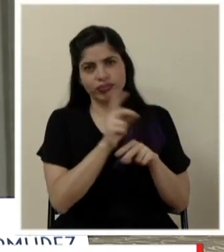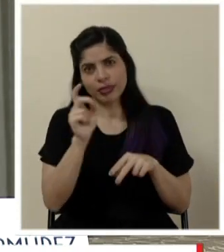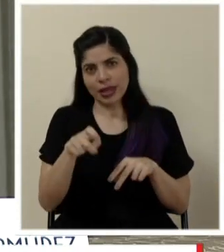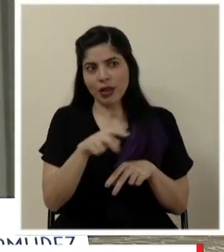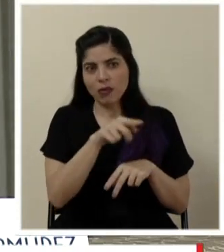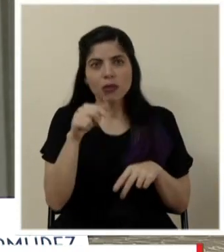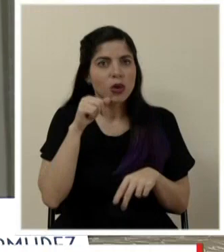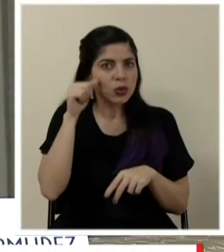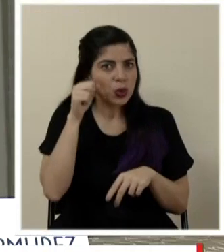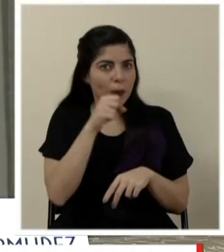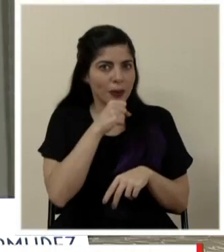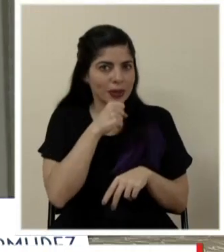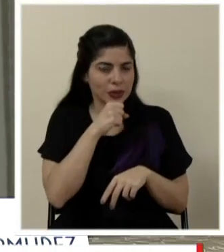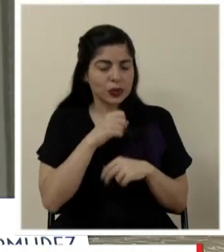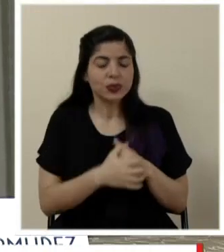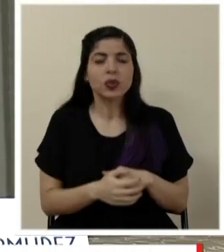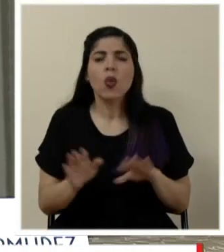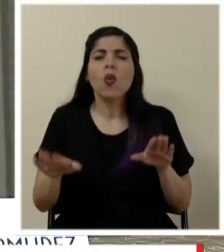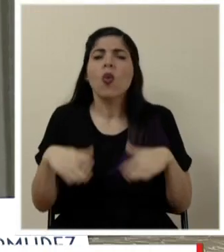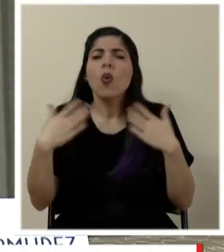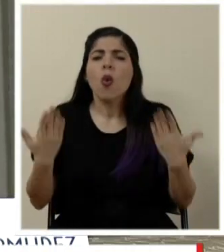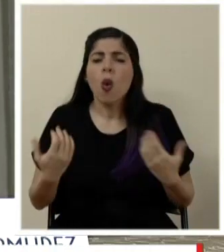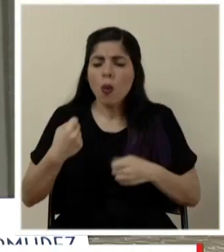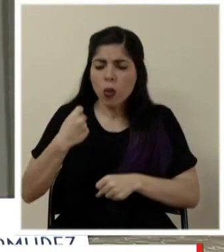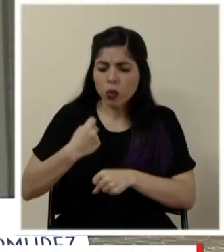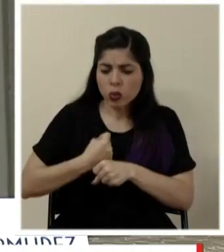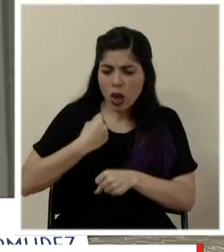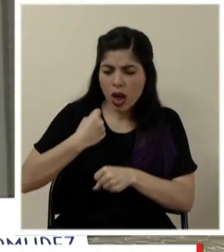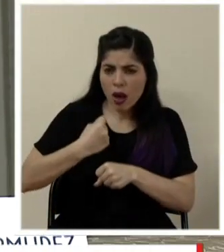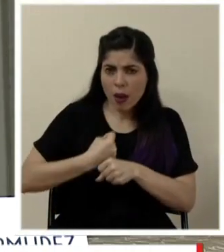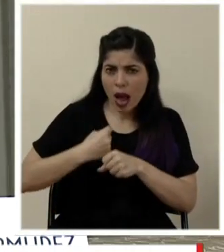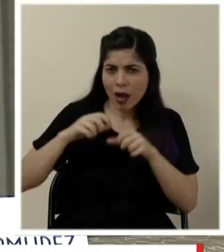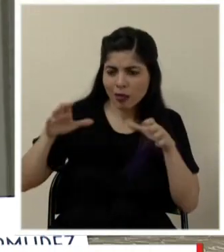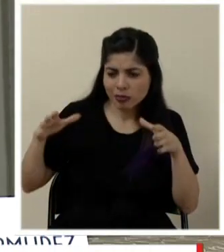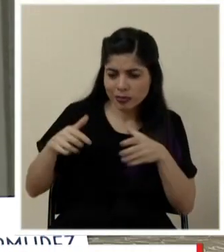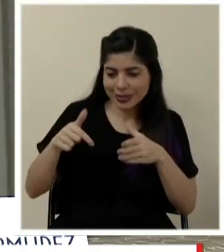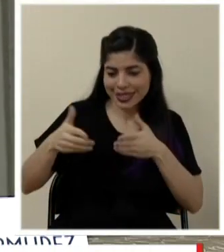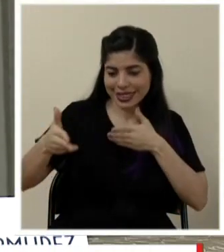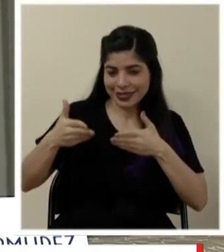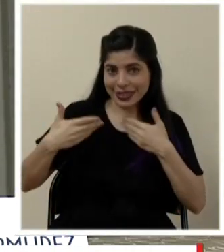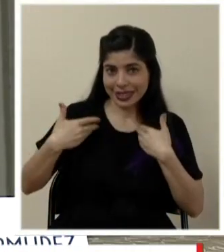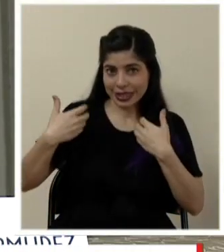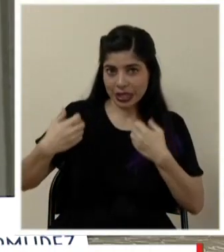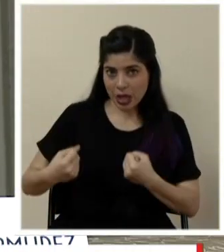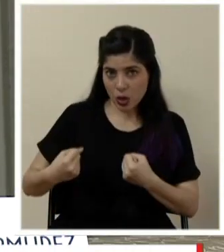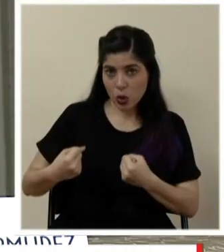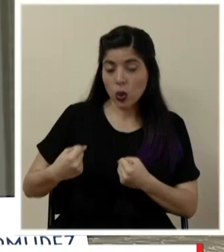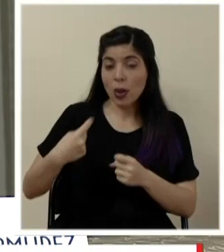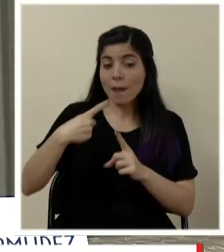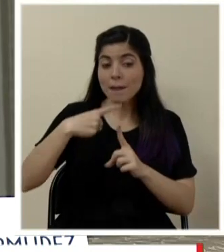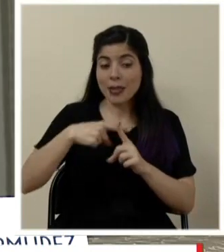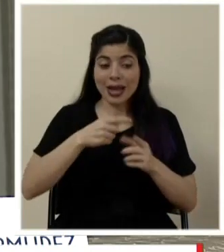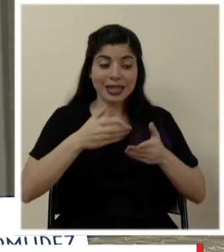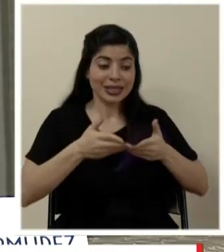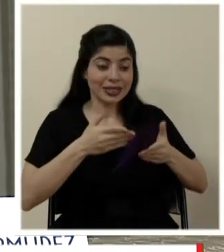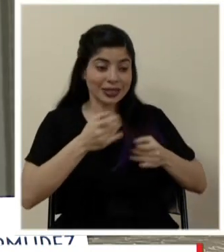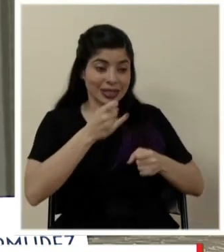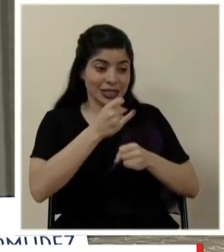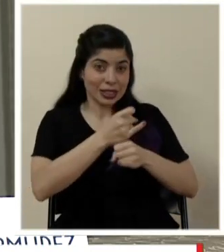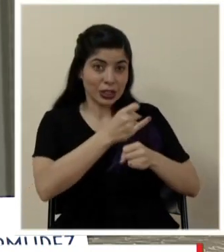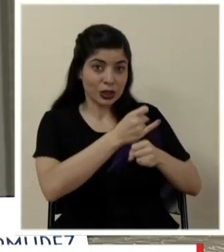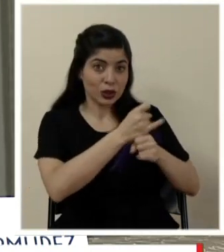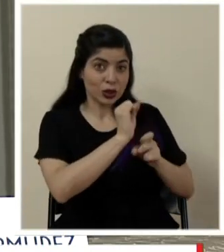los adultos mayores. La forma en cómo se integra esta labor, no solo desde los servicios de salud, sino con los servicios de las